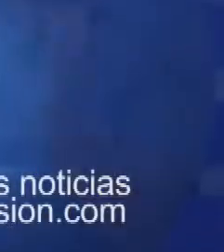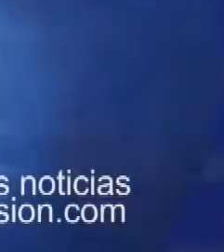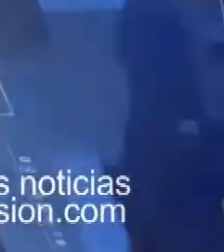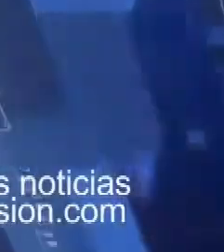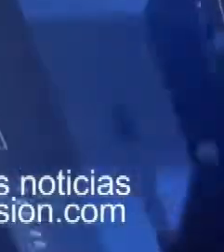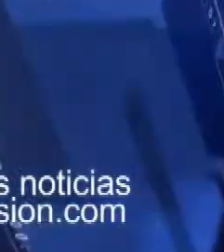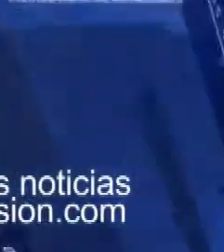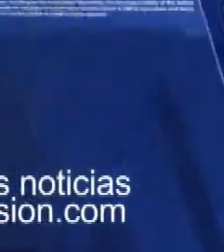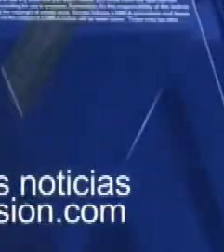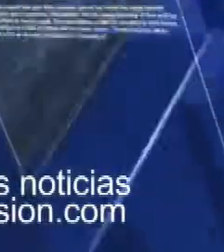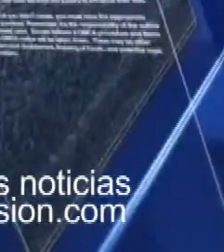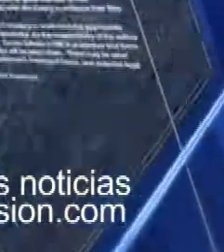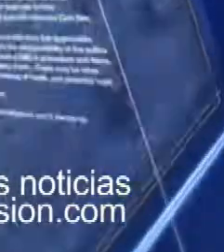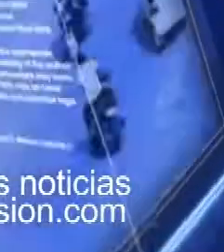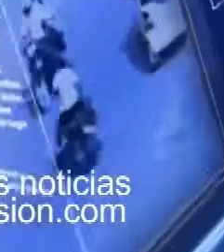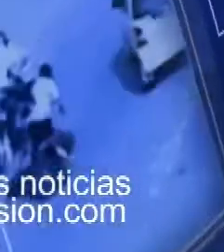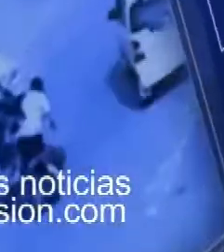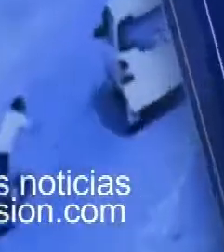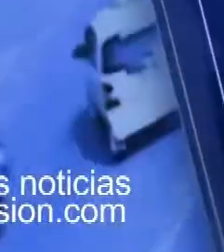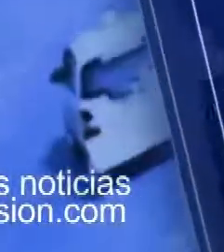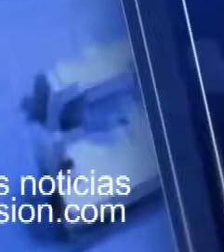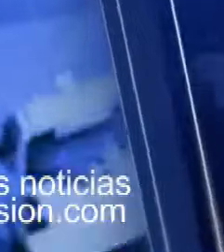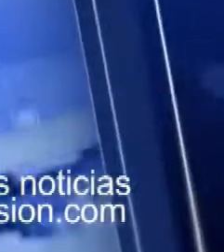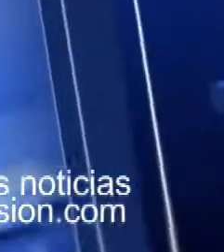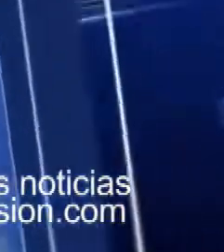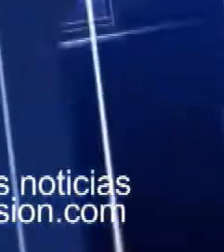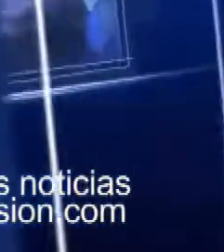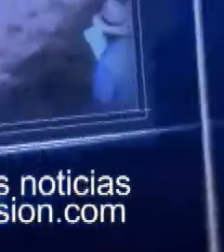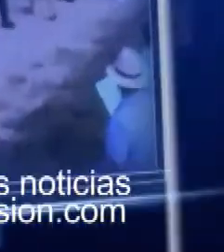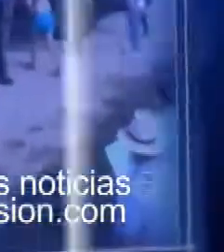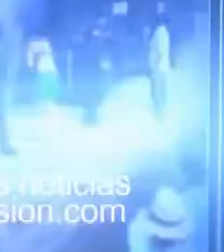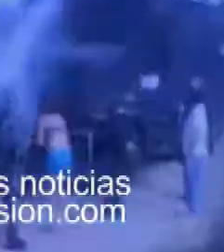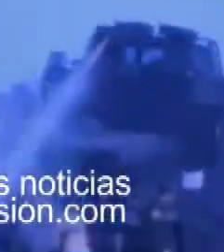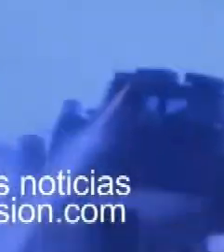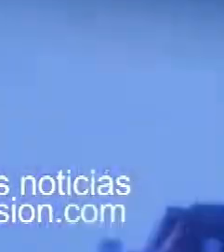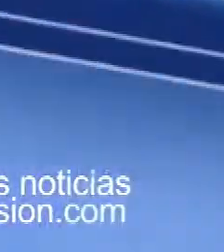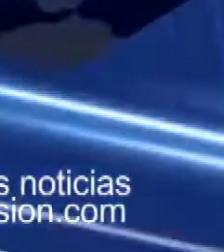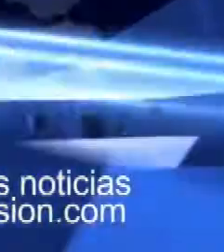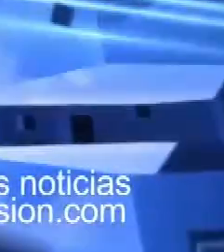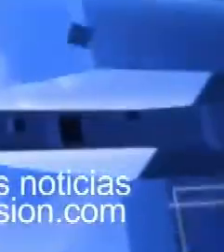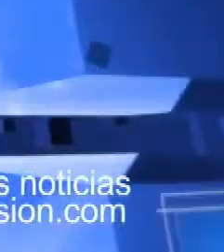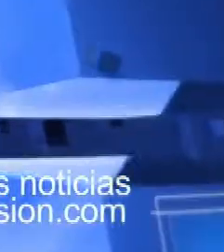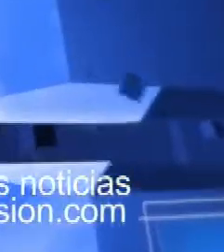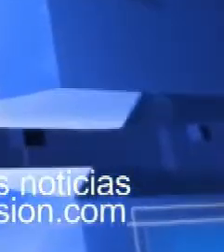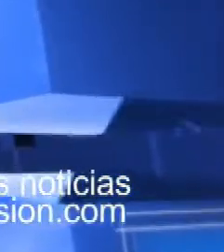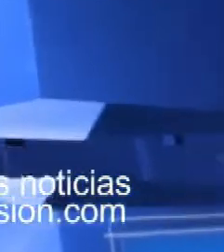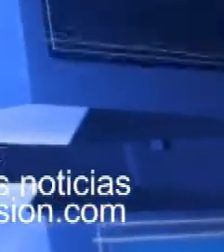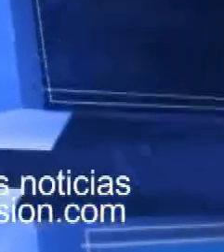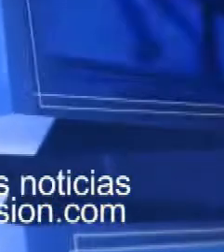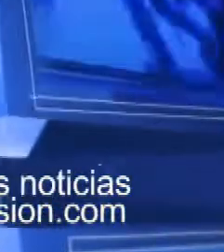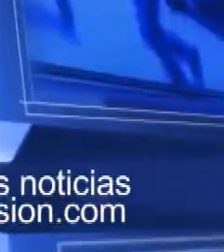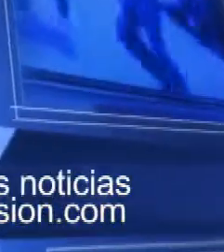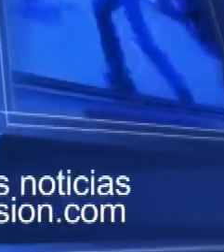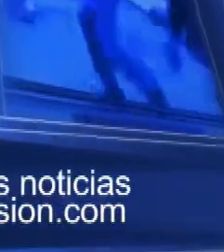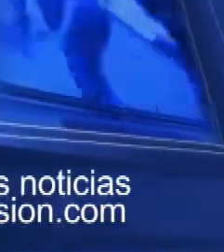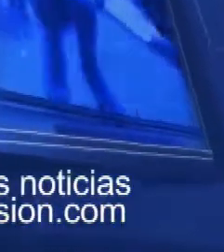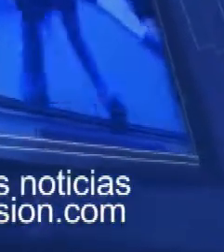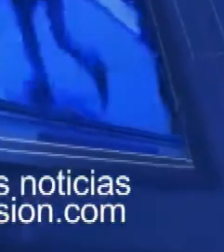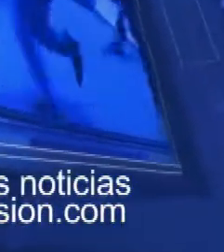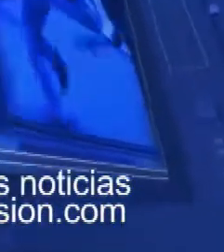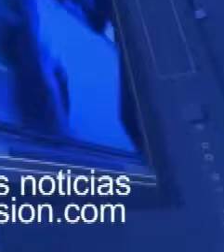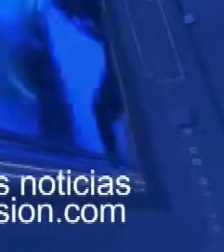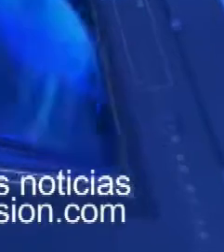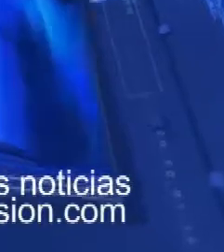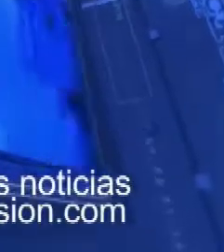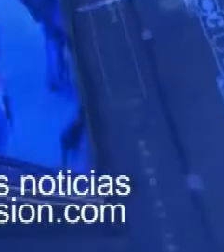tu playera, mi amor. Ay, que has dicho que mis caricias no tienen comparación. Y lo que aprendiste conmigo